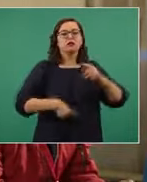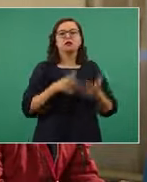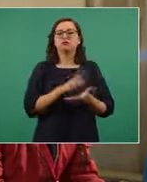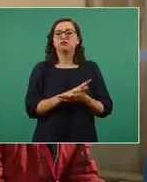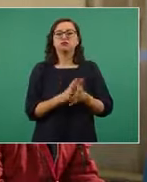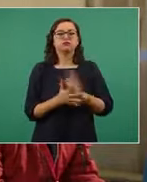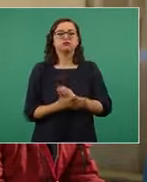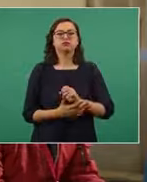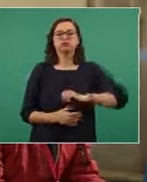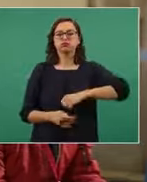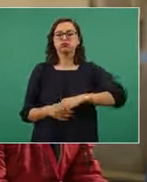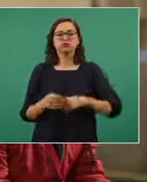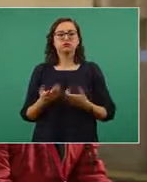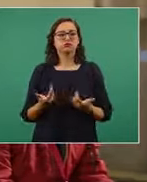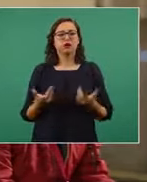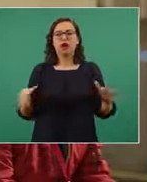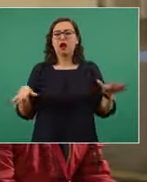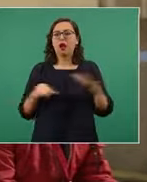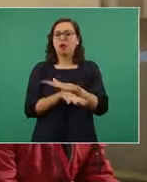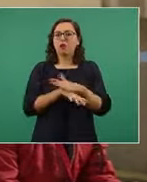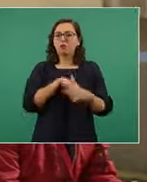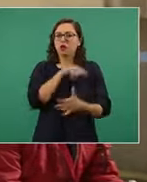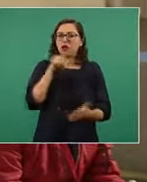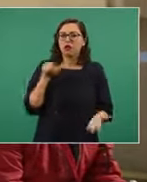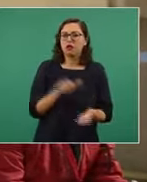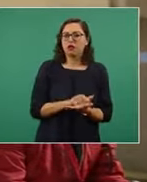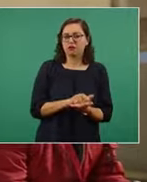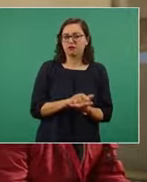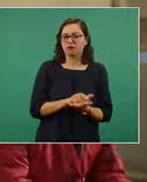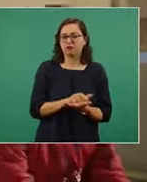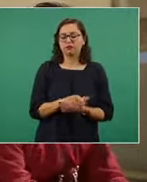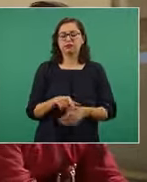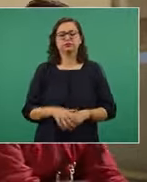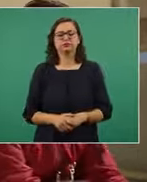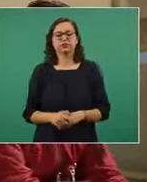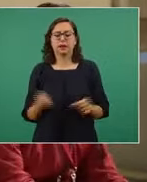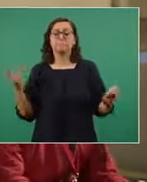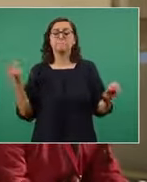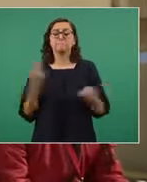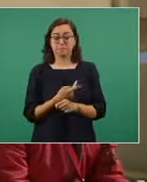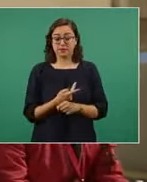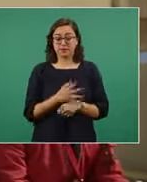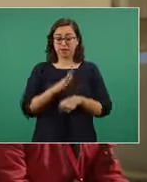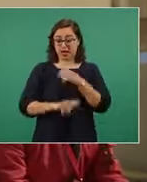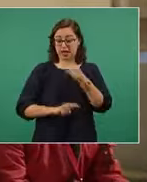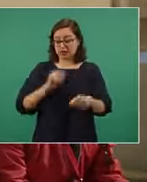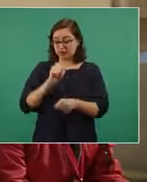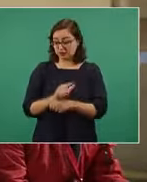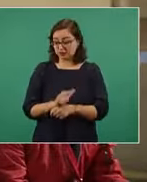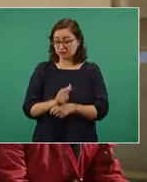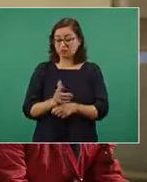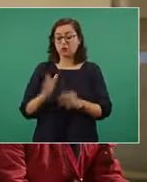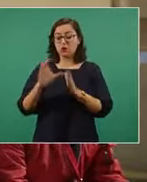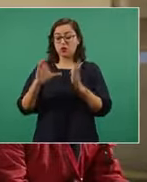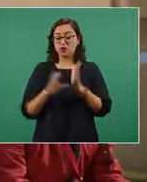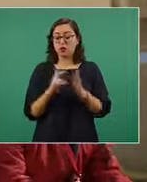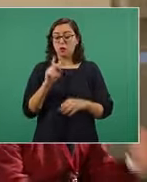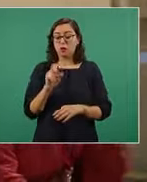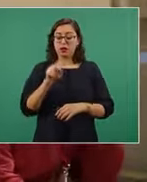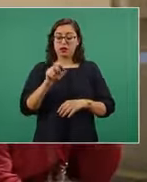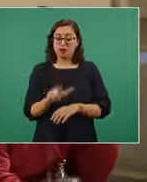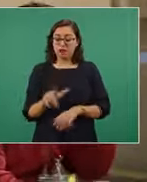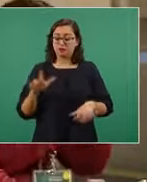de Sinaloa. Pocos días después de aprobadas las reformas a la Ley de Protección a los Animales y al Código Penal, el 5 de febrero,